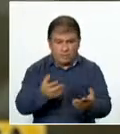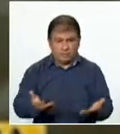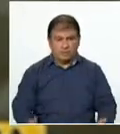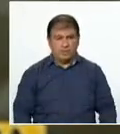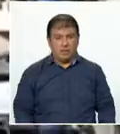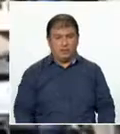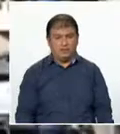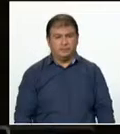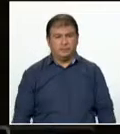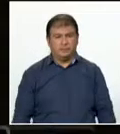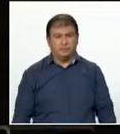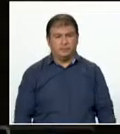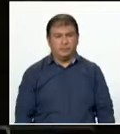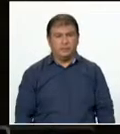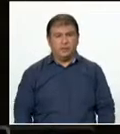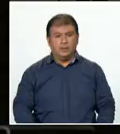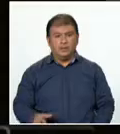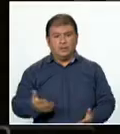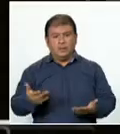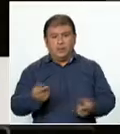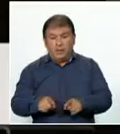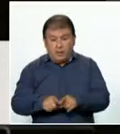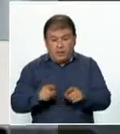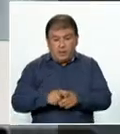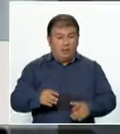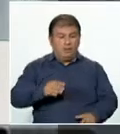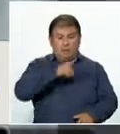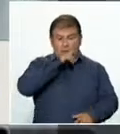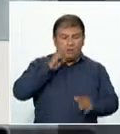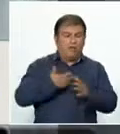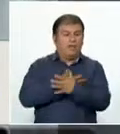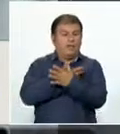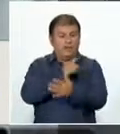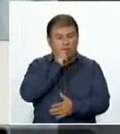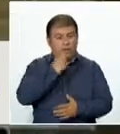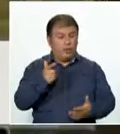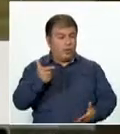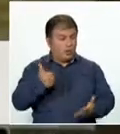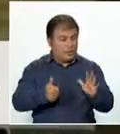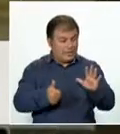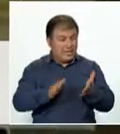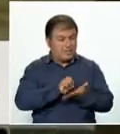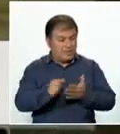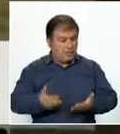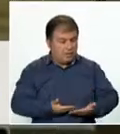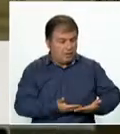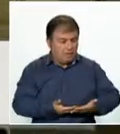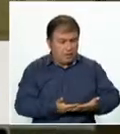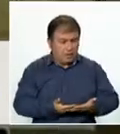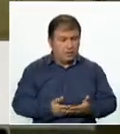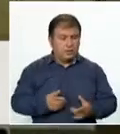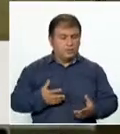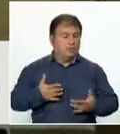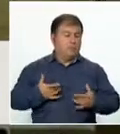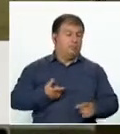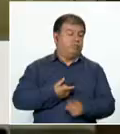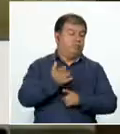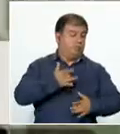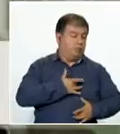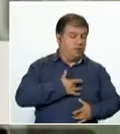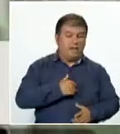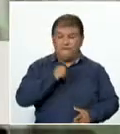continuación. Se intoxicó con marihuana con tan solo 6 meses de edad. Una bebé sufrió las consecuencias